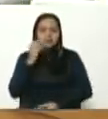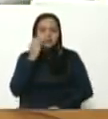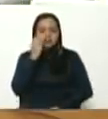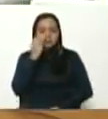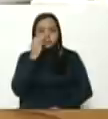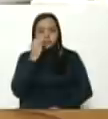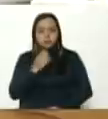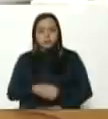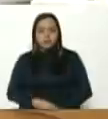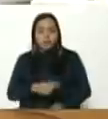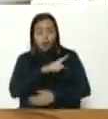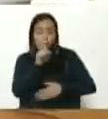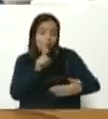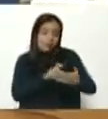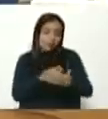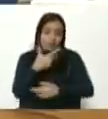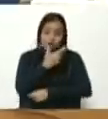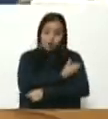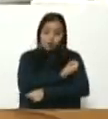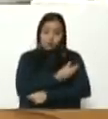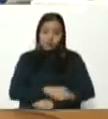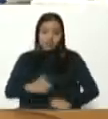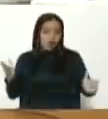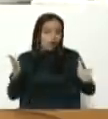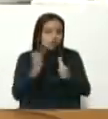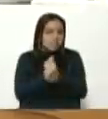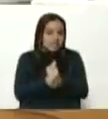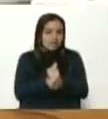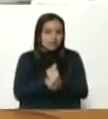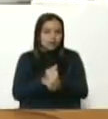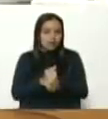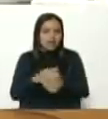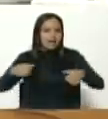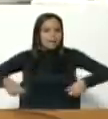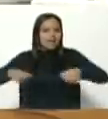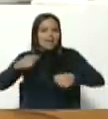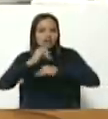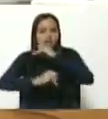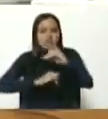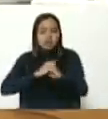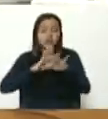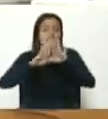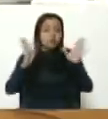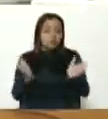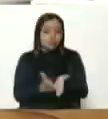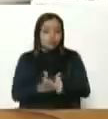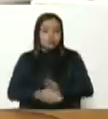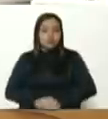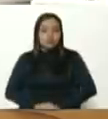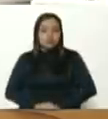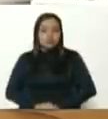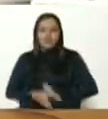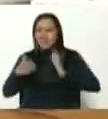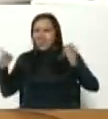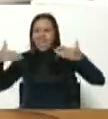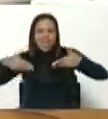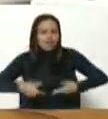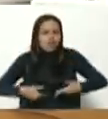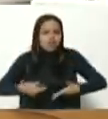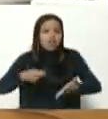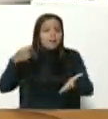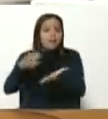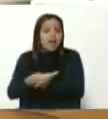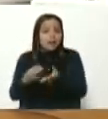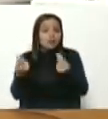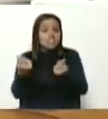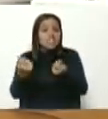ir completando las vacunas que conseguimos en el mercado internacional, en el mundo, con gran esfuerzo, que pagamos con dinero